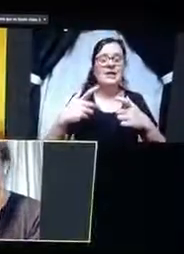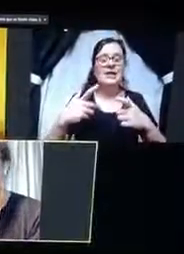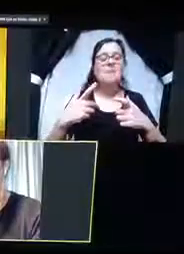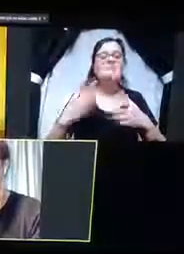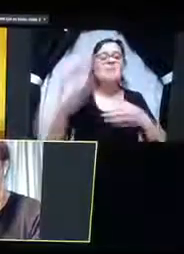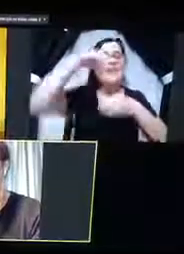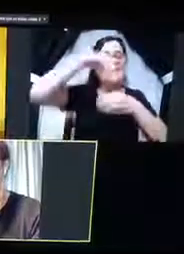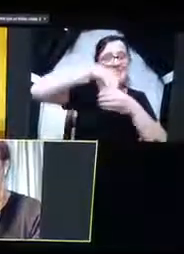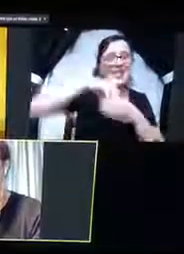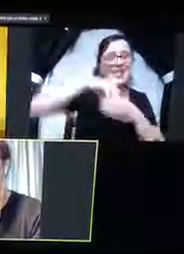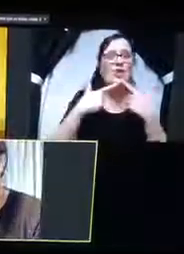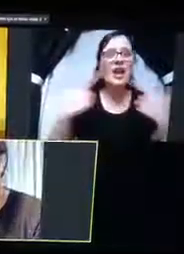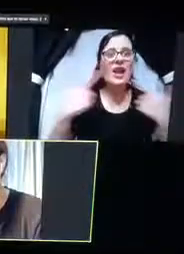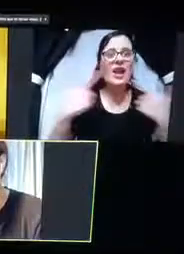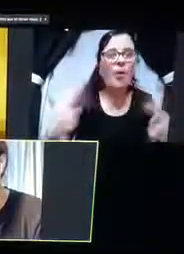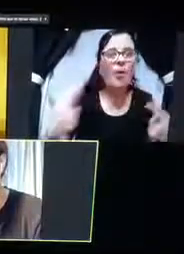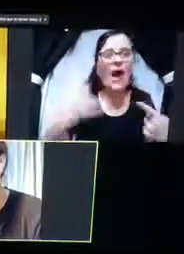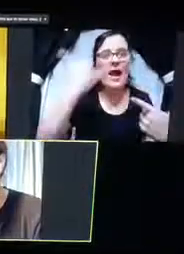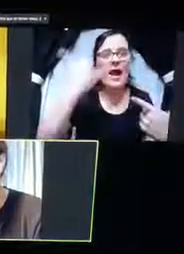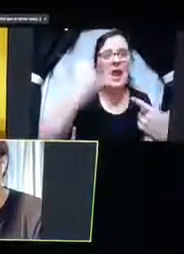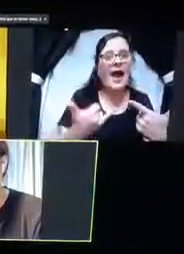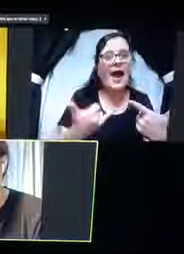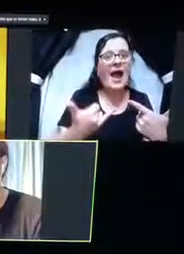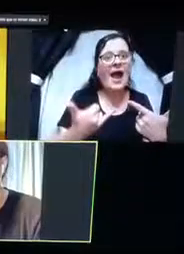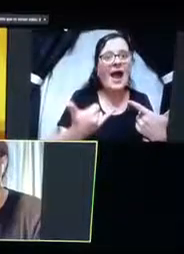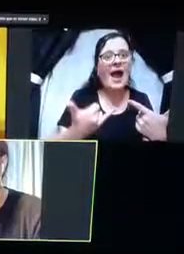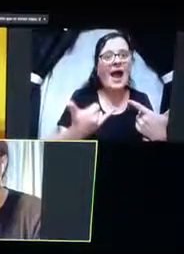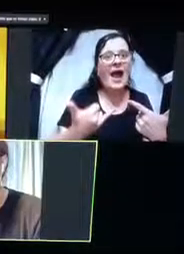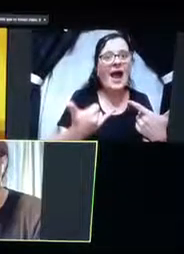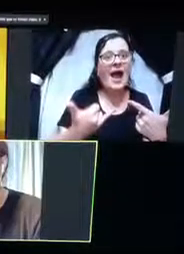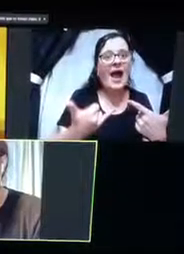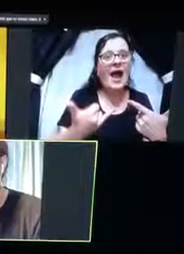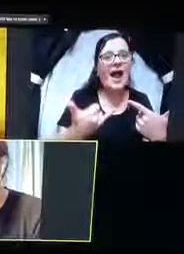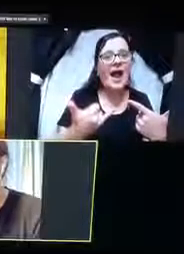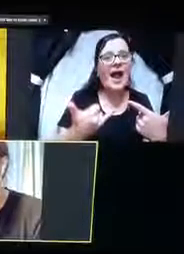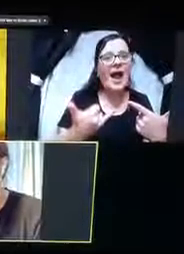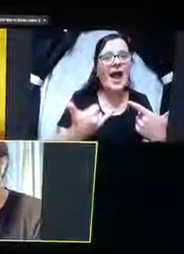sí. Y que hay que estructurar una pregunta para poder